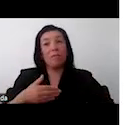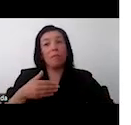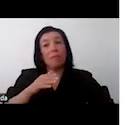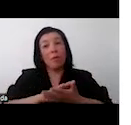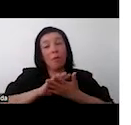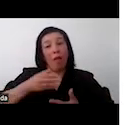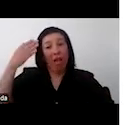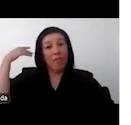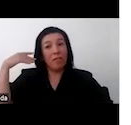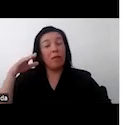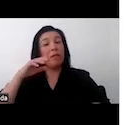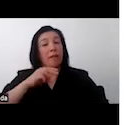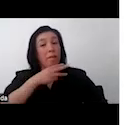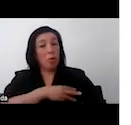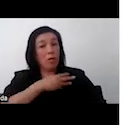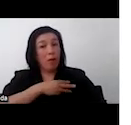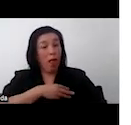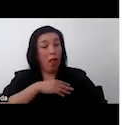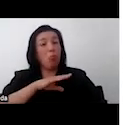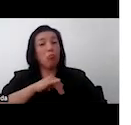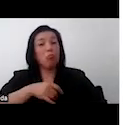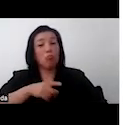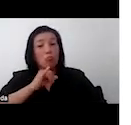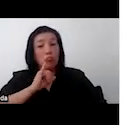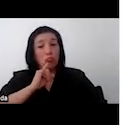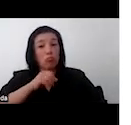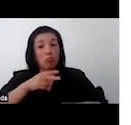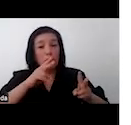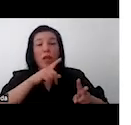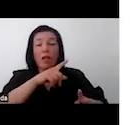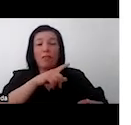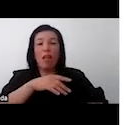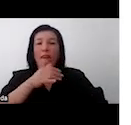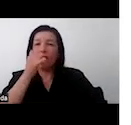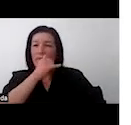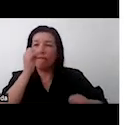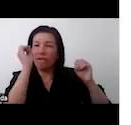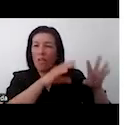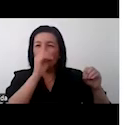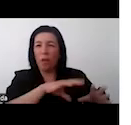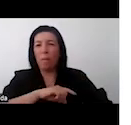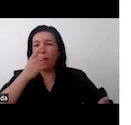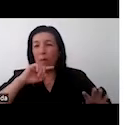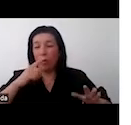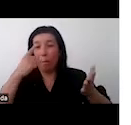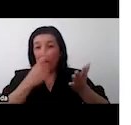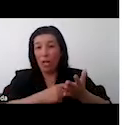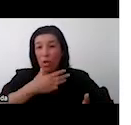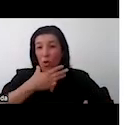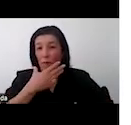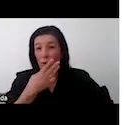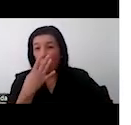caso de Viña del Mar, en un momento fue un parque de la basura el año 1943, fue un parque de